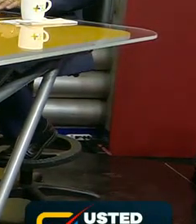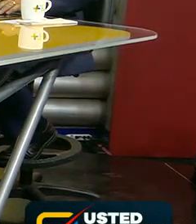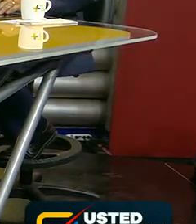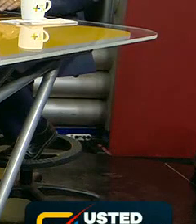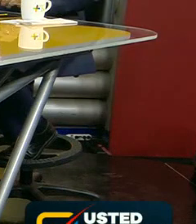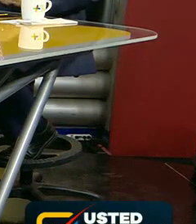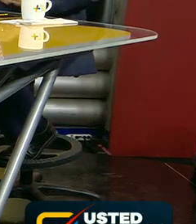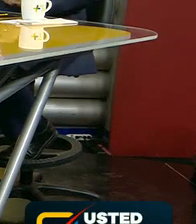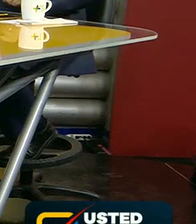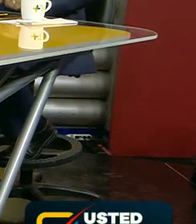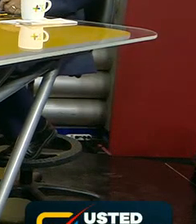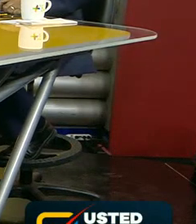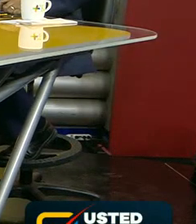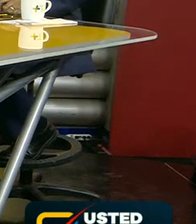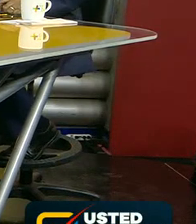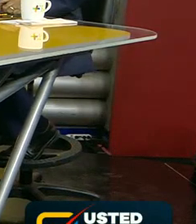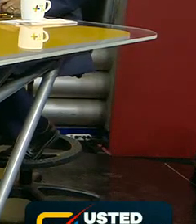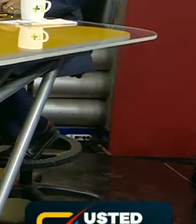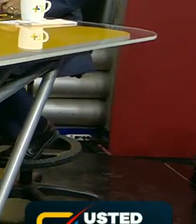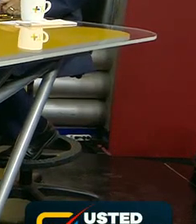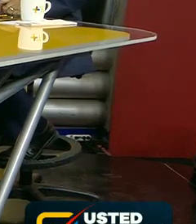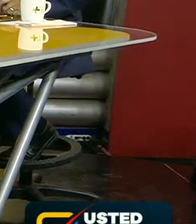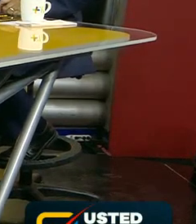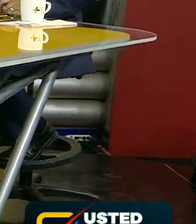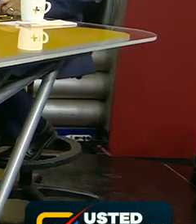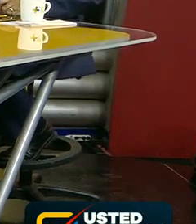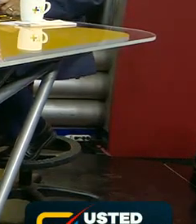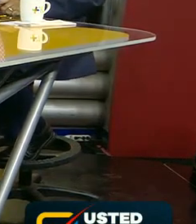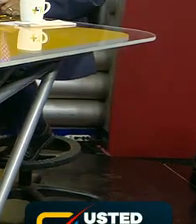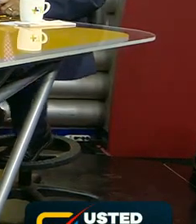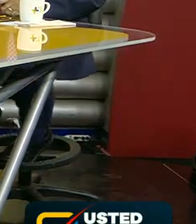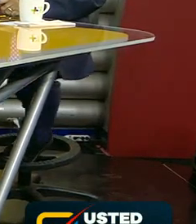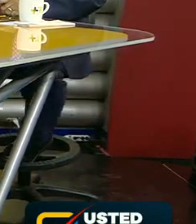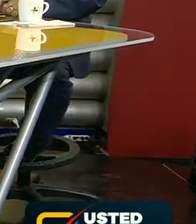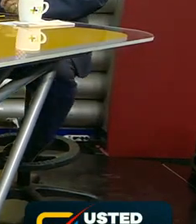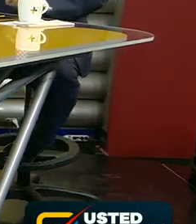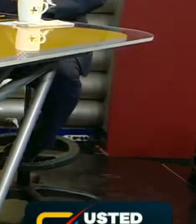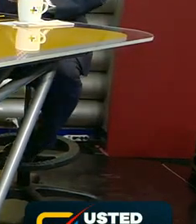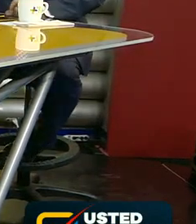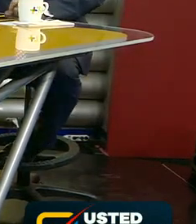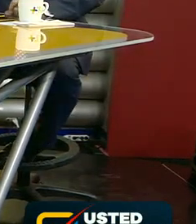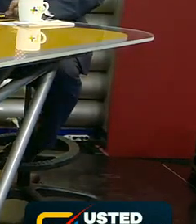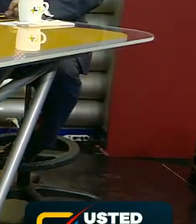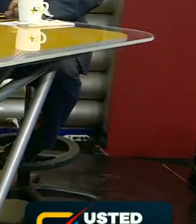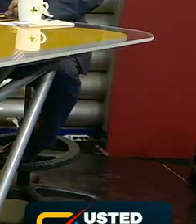Byron López, analista político. Bueno, vamos a salir a exteriores y le damos el paso a José Morales para que nos...